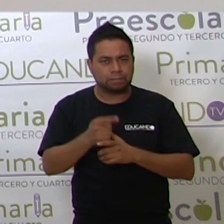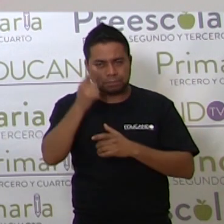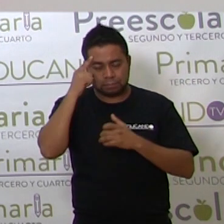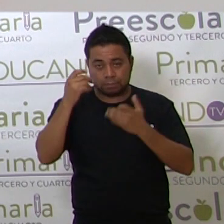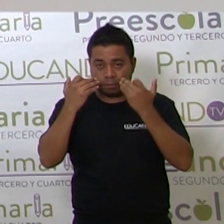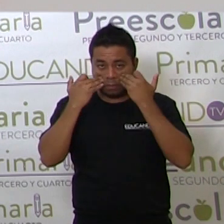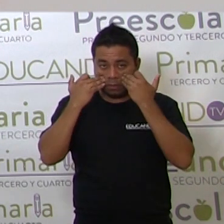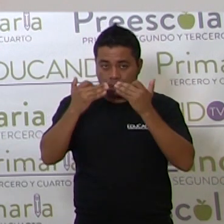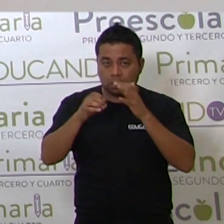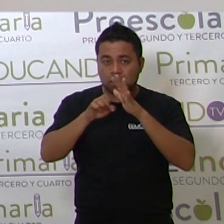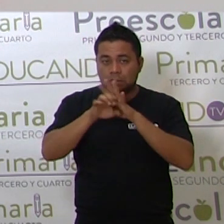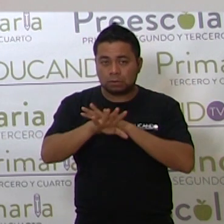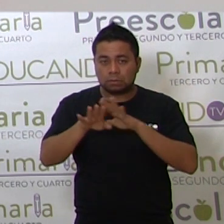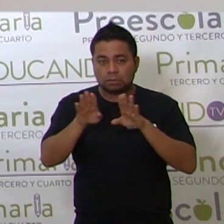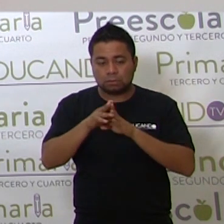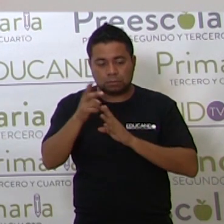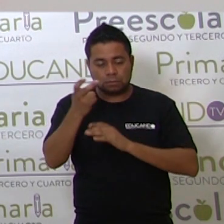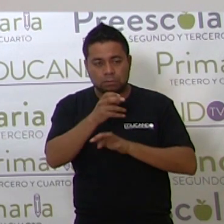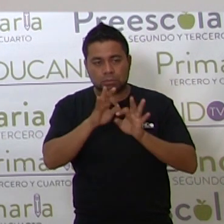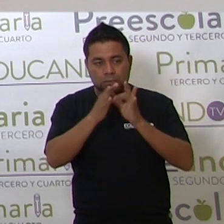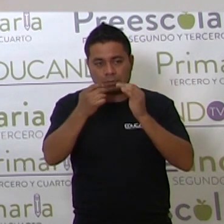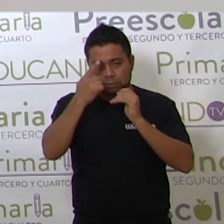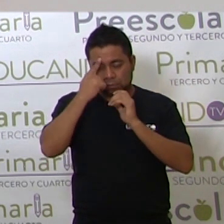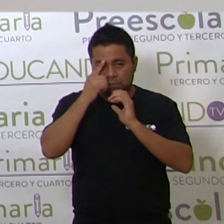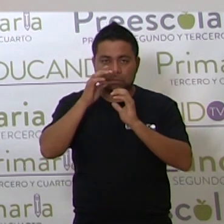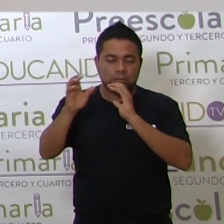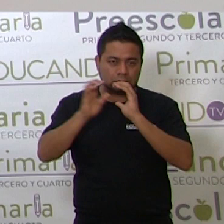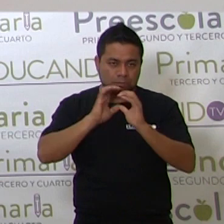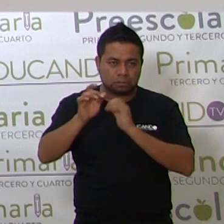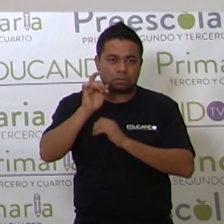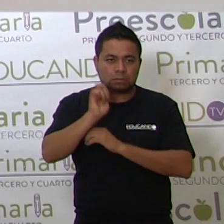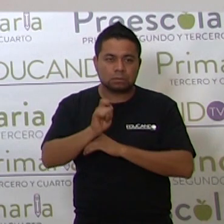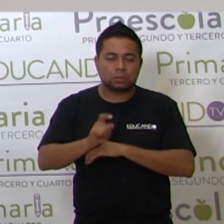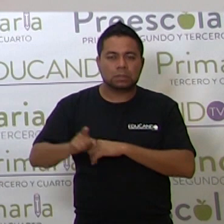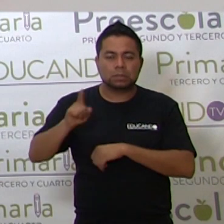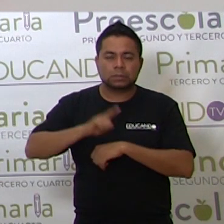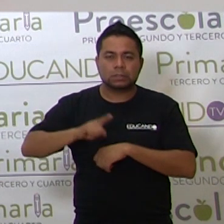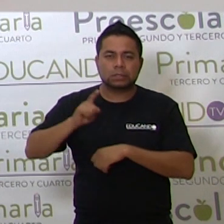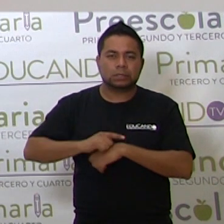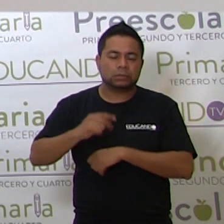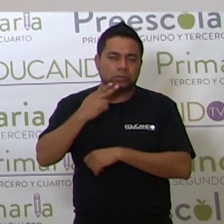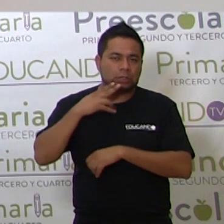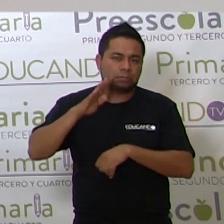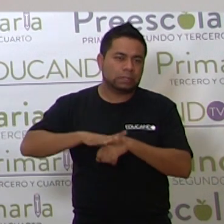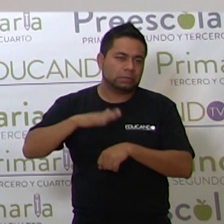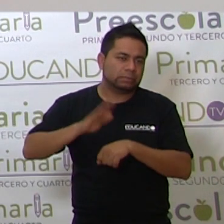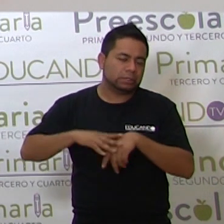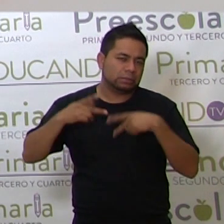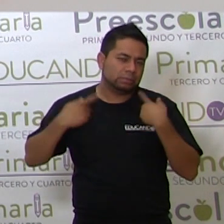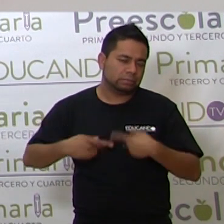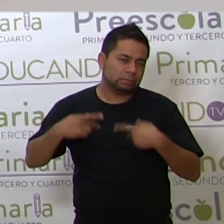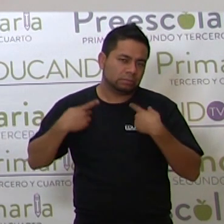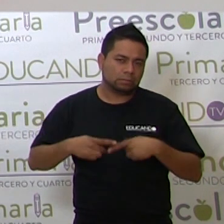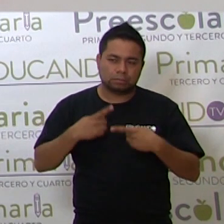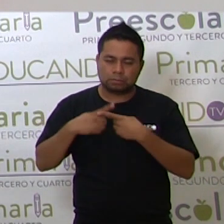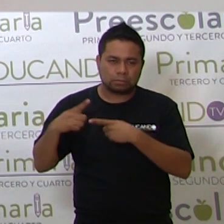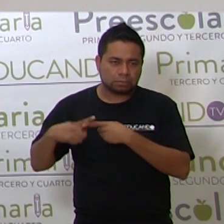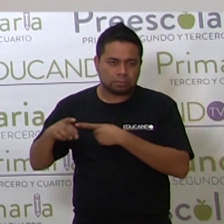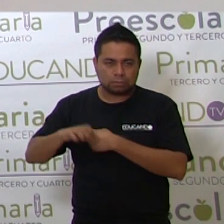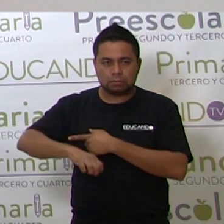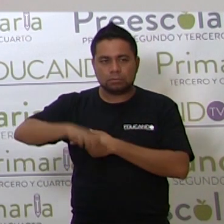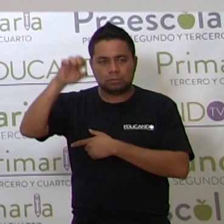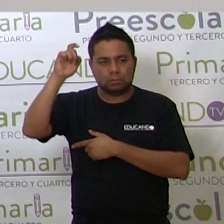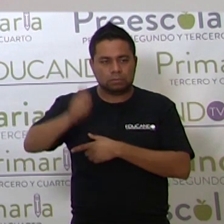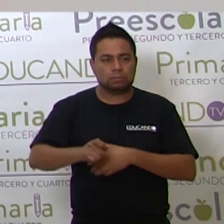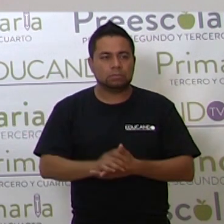como estos medios de comunicación cada día lo utilizamos más y más personas de diferentes edades